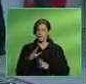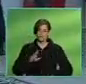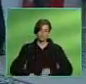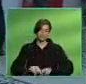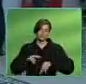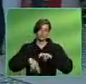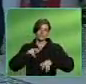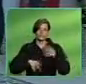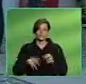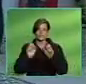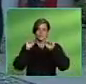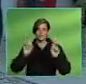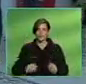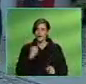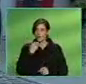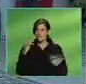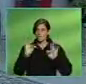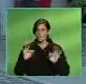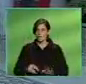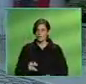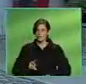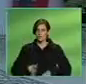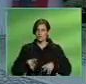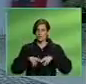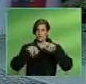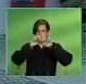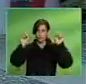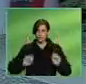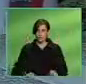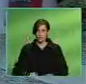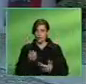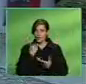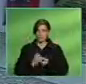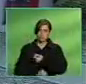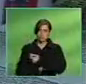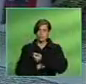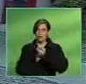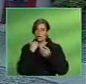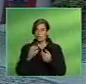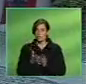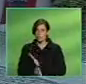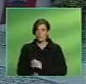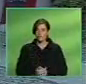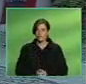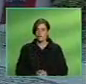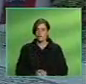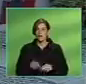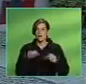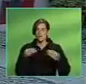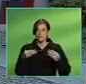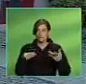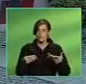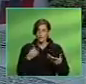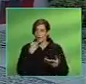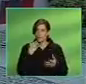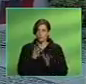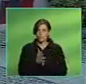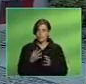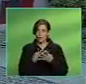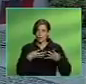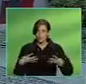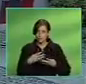con un sistema constructivo basado en paneles térmicos de anime con malla